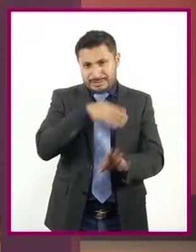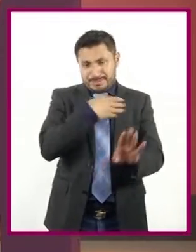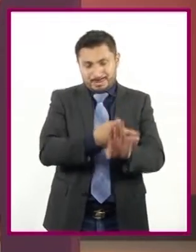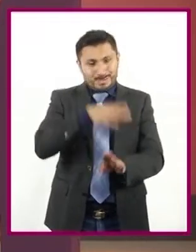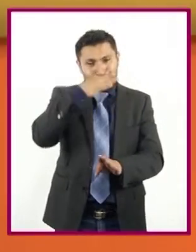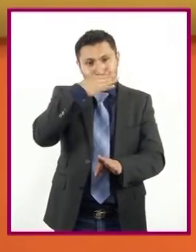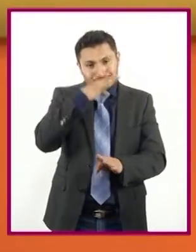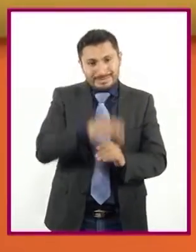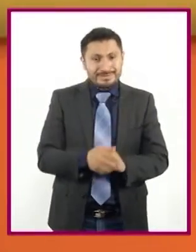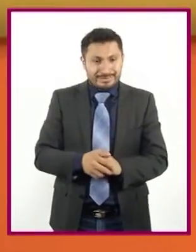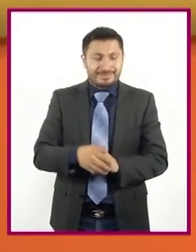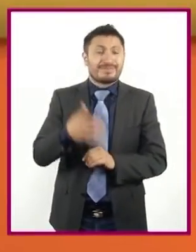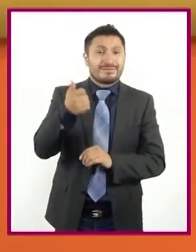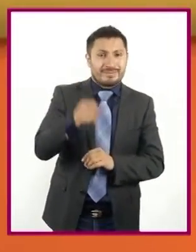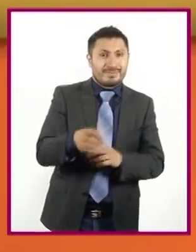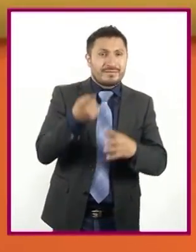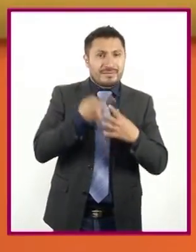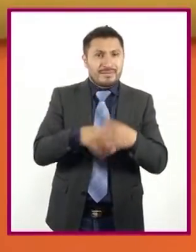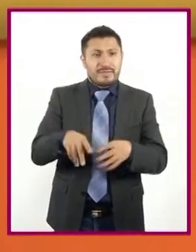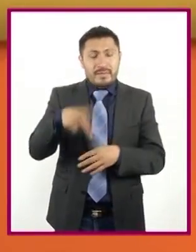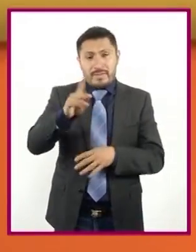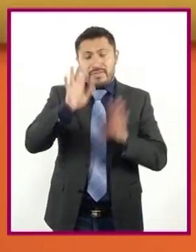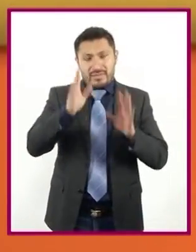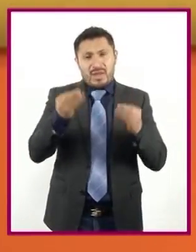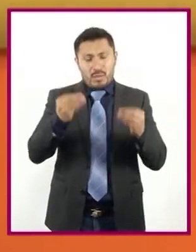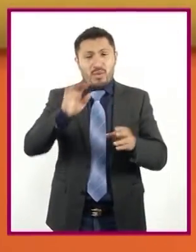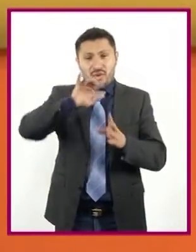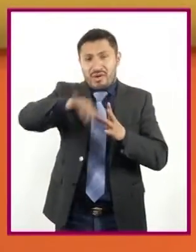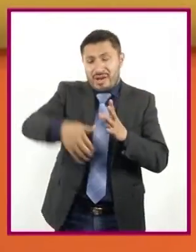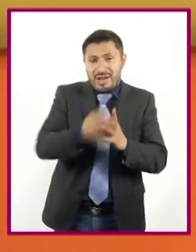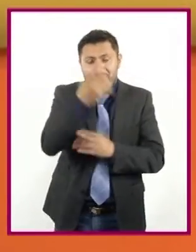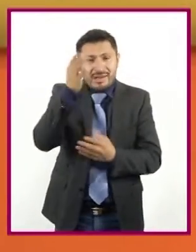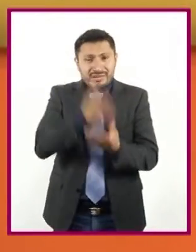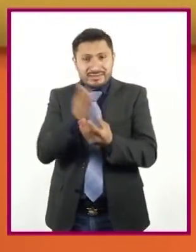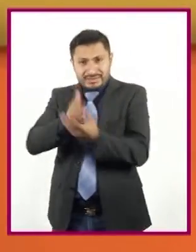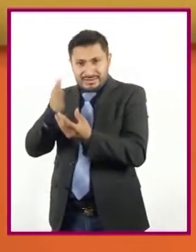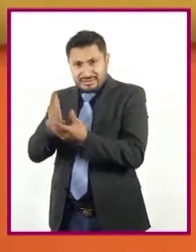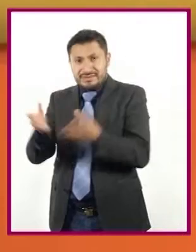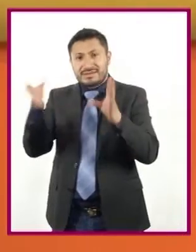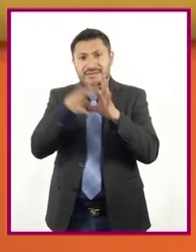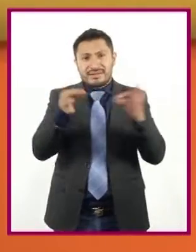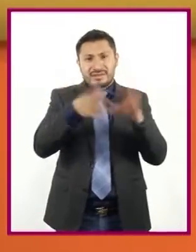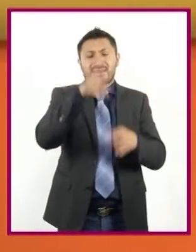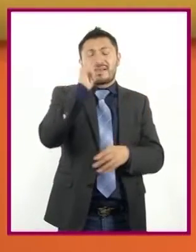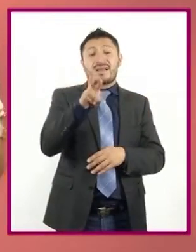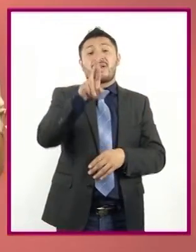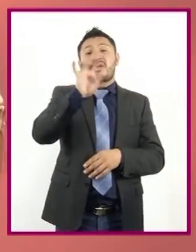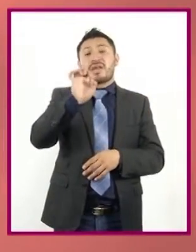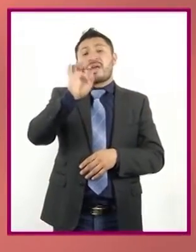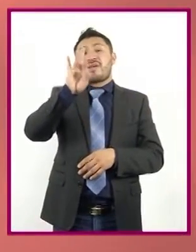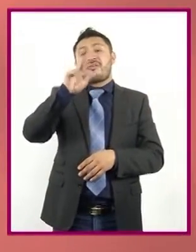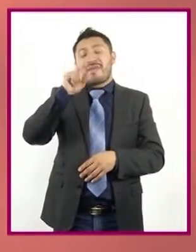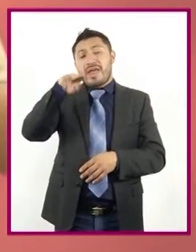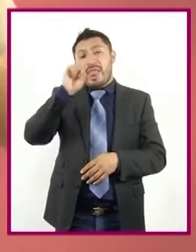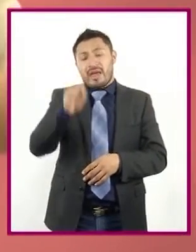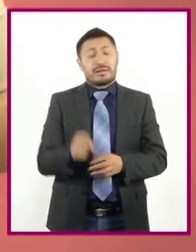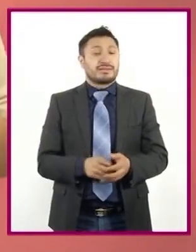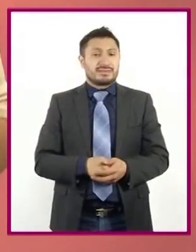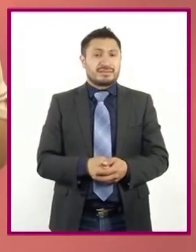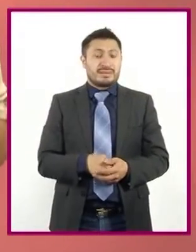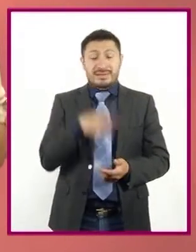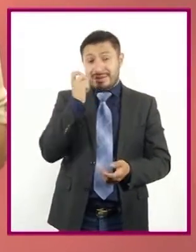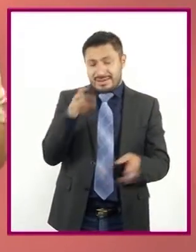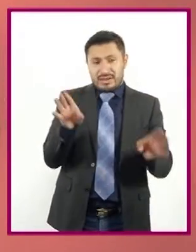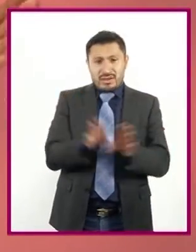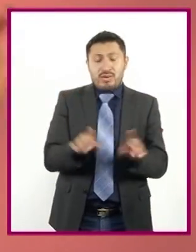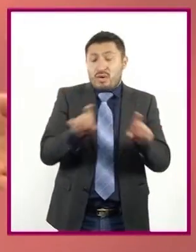esta expresión. Pero ya le echamos mucha crema a los tacos. Explíquenos, por favor, ¿qué son los refranes? Los refranes son